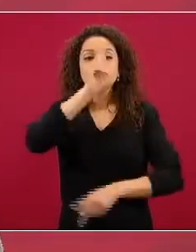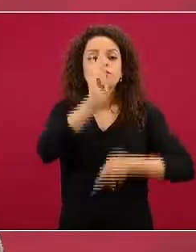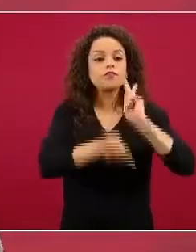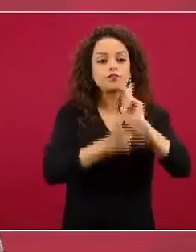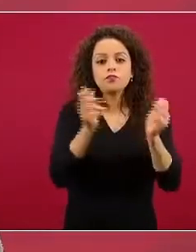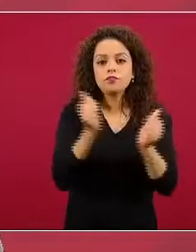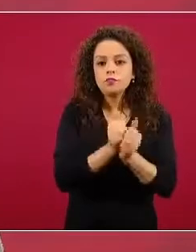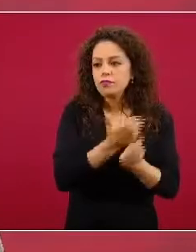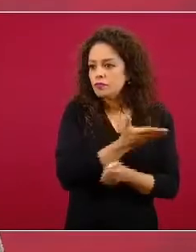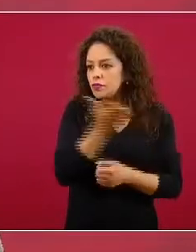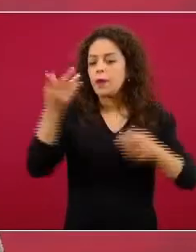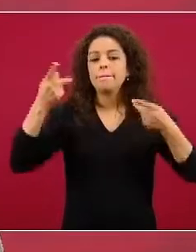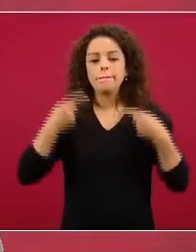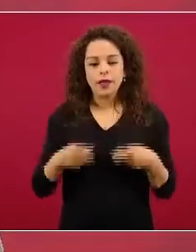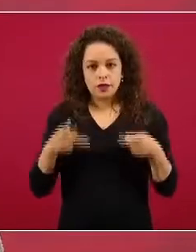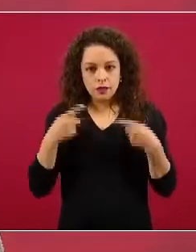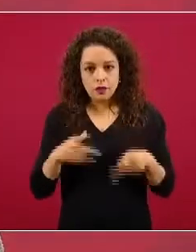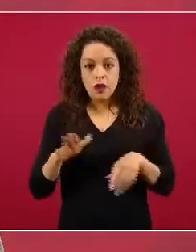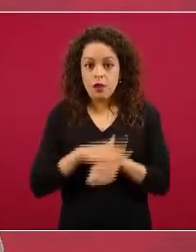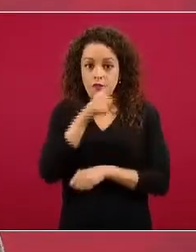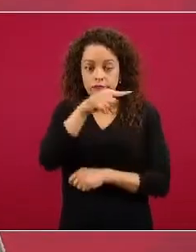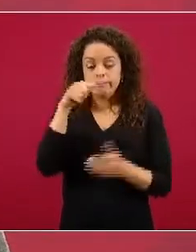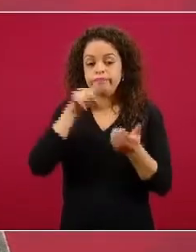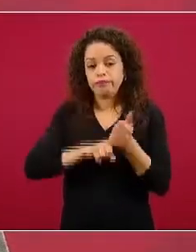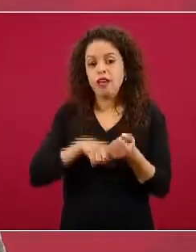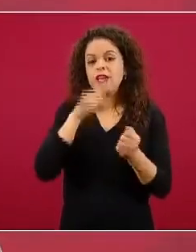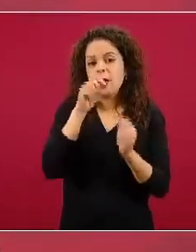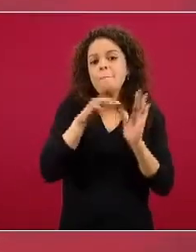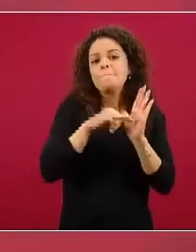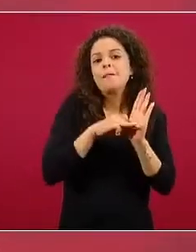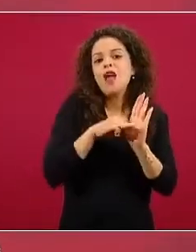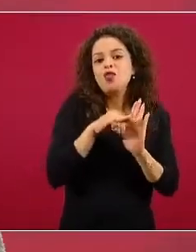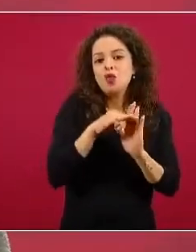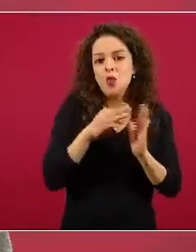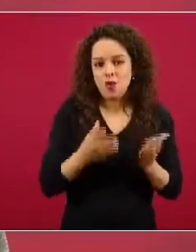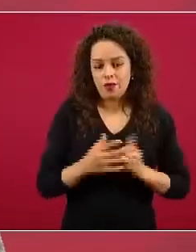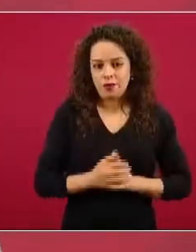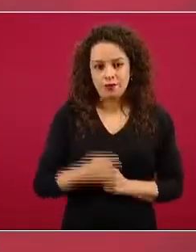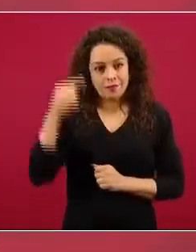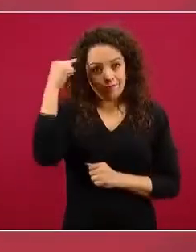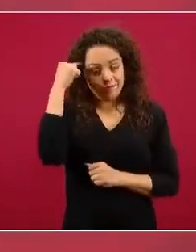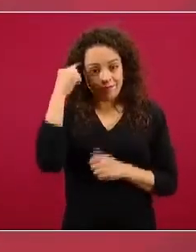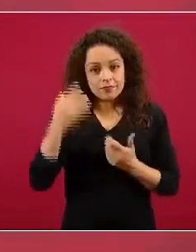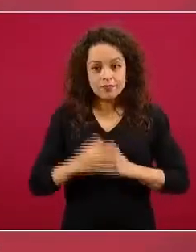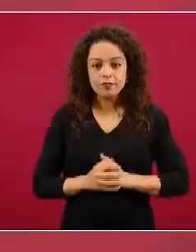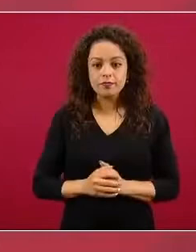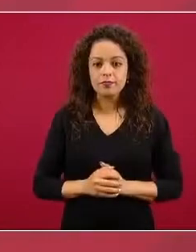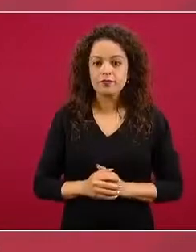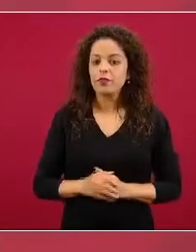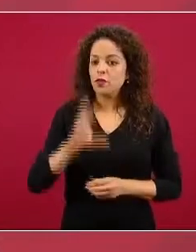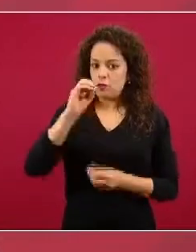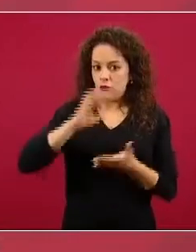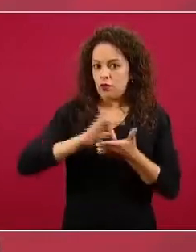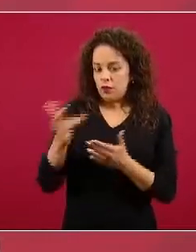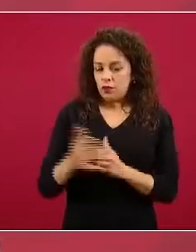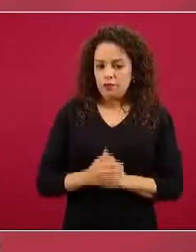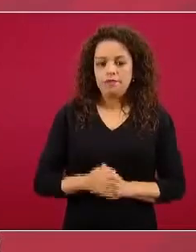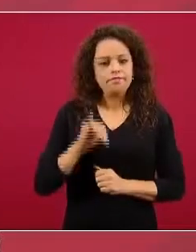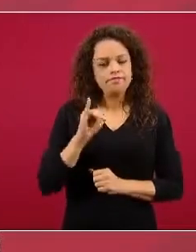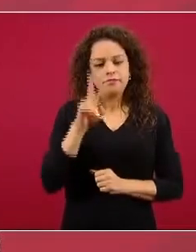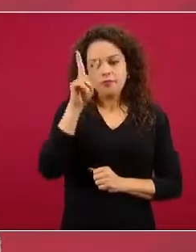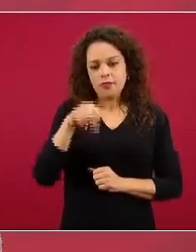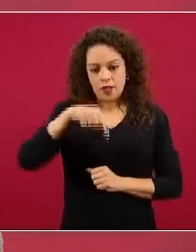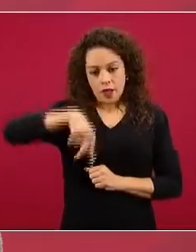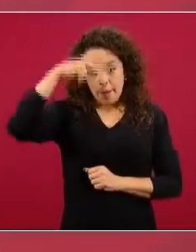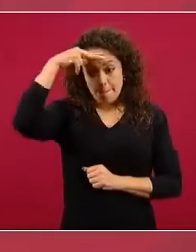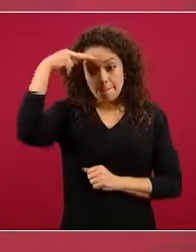ella. Entonces, esa es la pregunta. Muchas gracias. Definitivamente, el pueblo de México